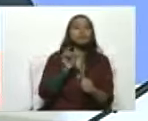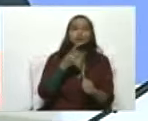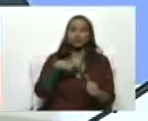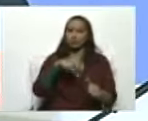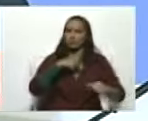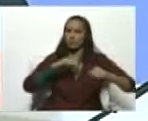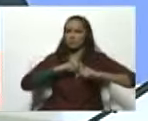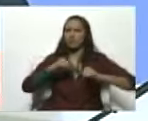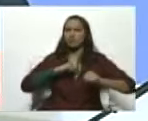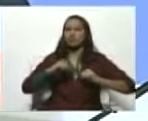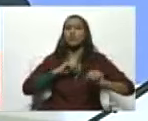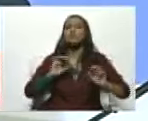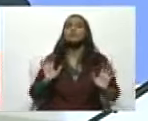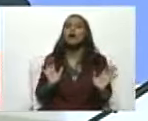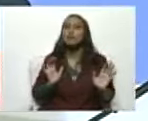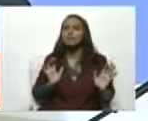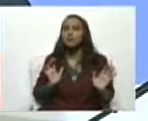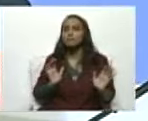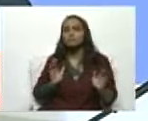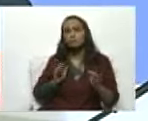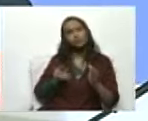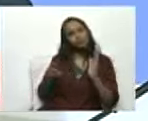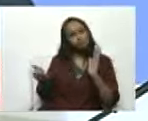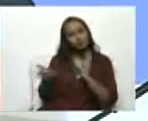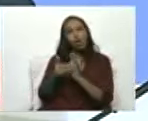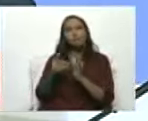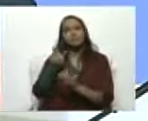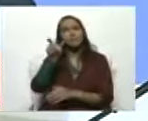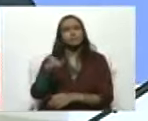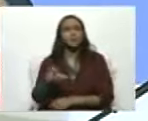Y te vamos a fastidiar a ti entonces.